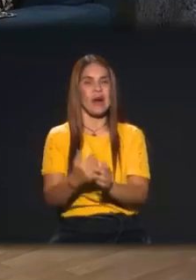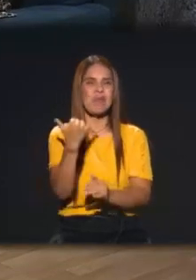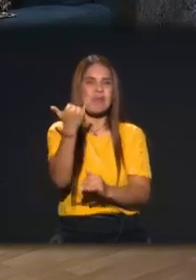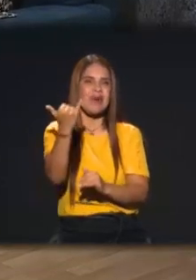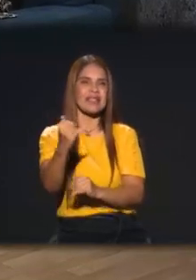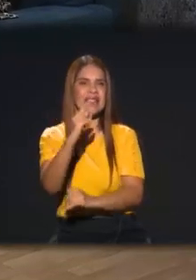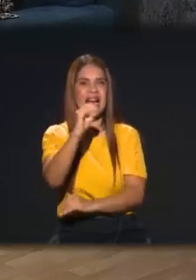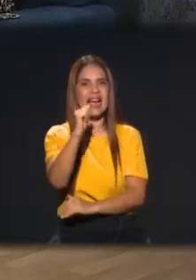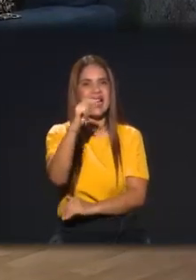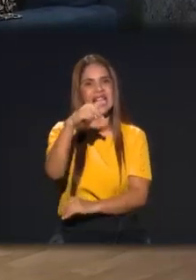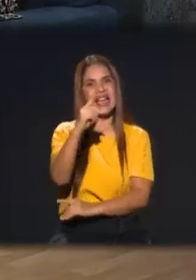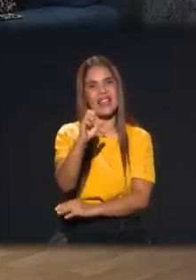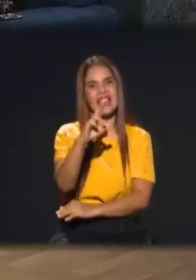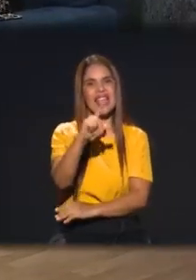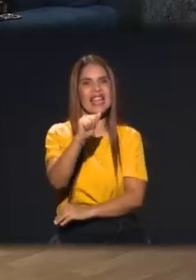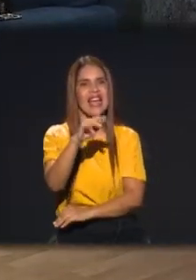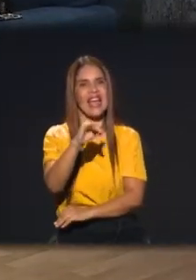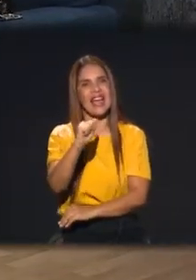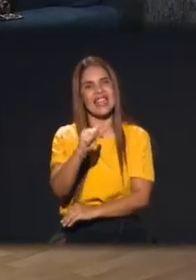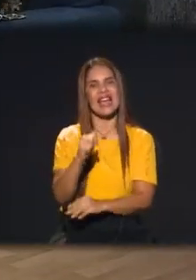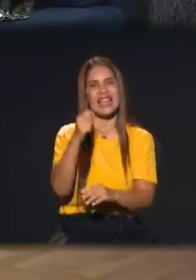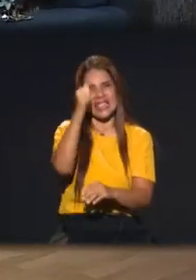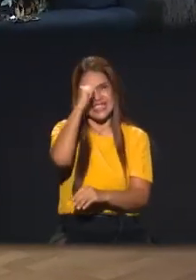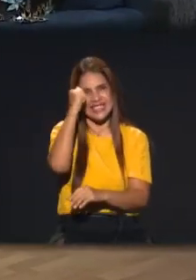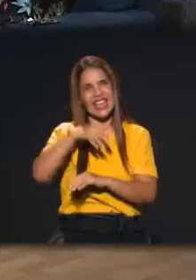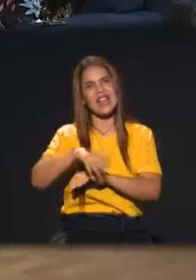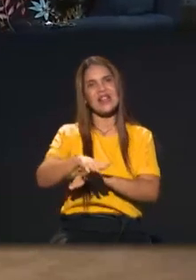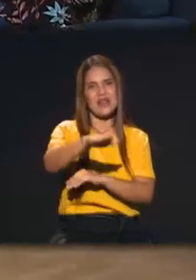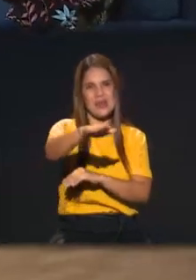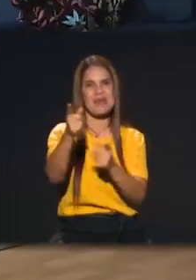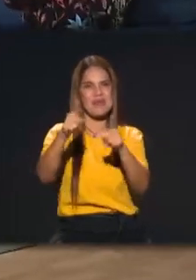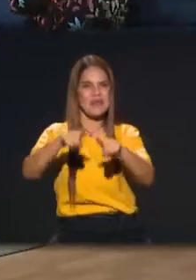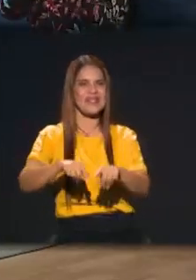la Candelaria y allá en Santo Domingo. ¡Eso!